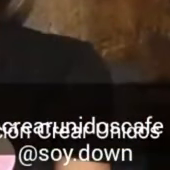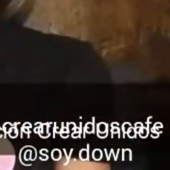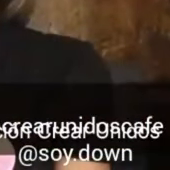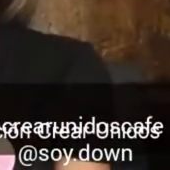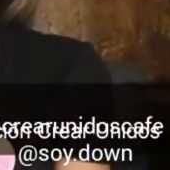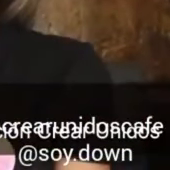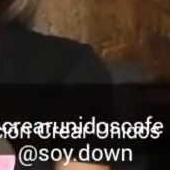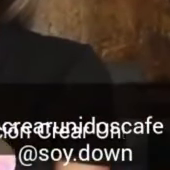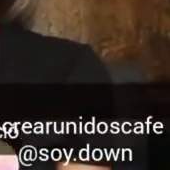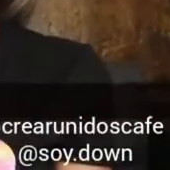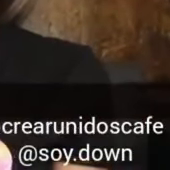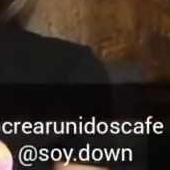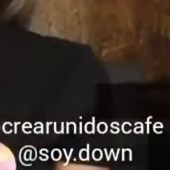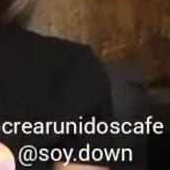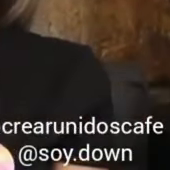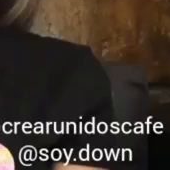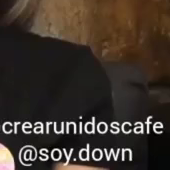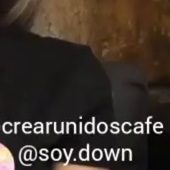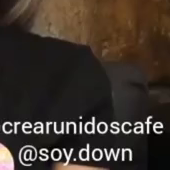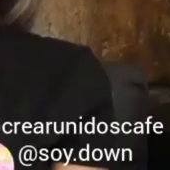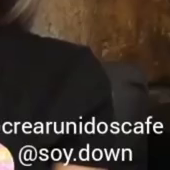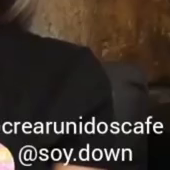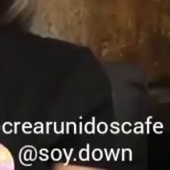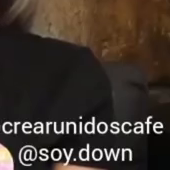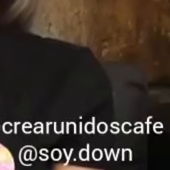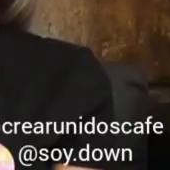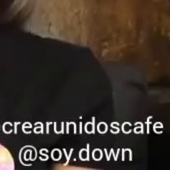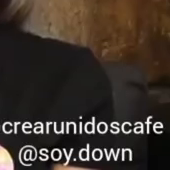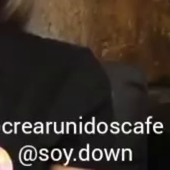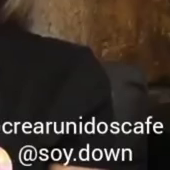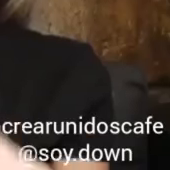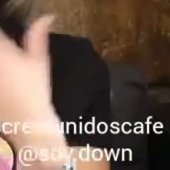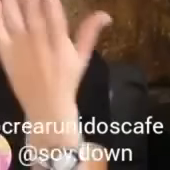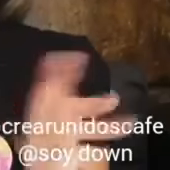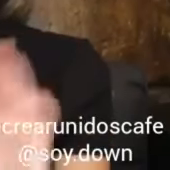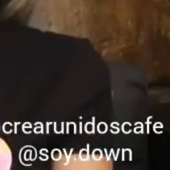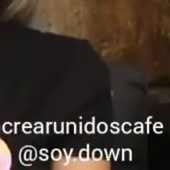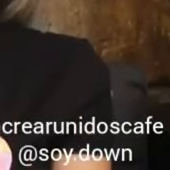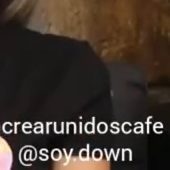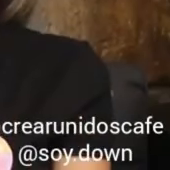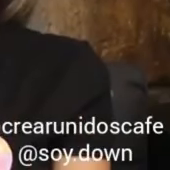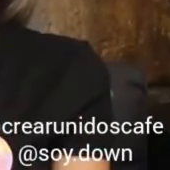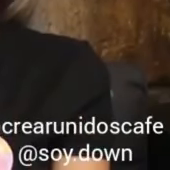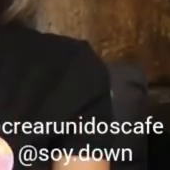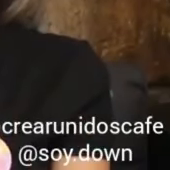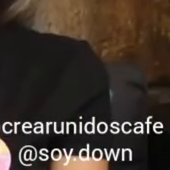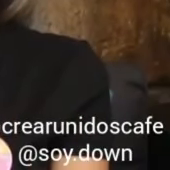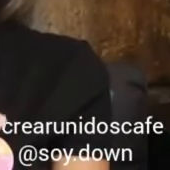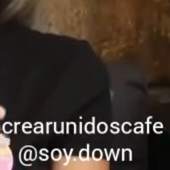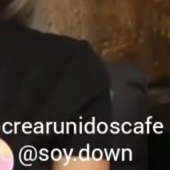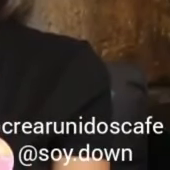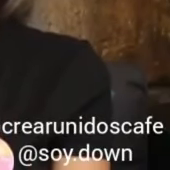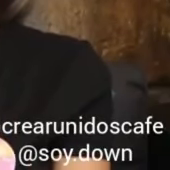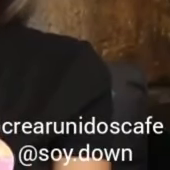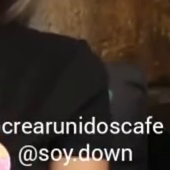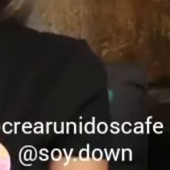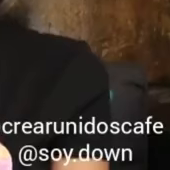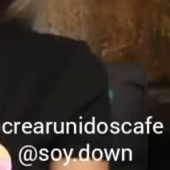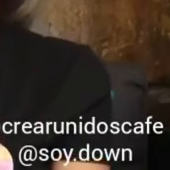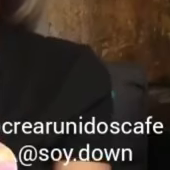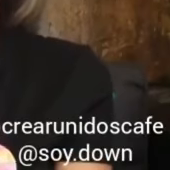parte es muy importante en que las empresas me entiendan o sea que contratar una persona llámese con discapacidad o que se llame